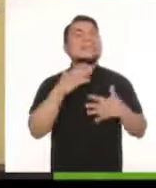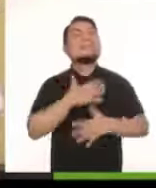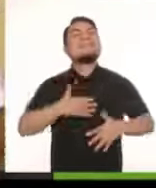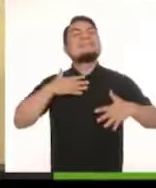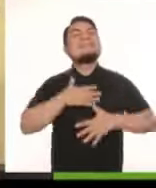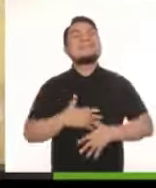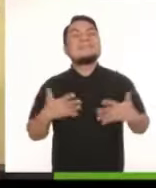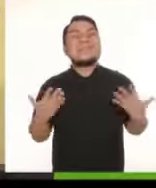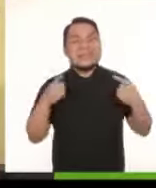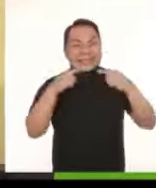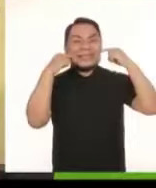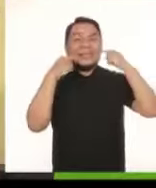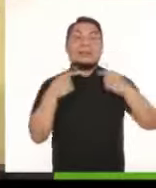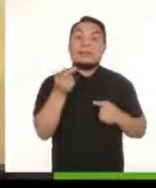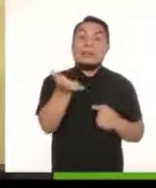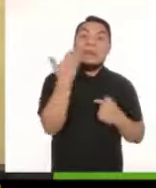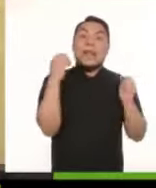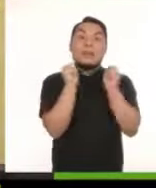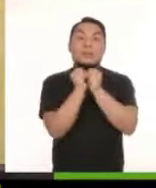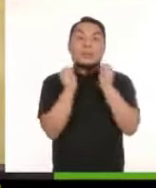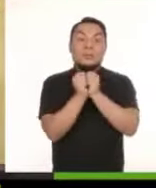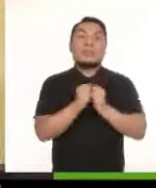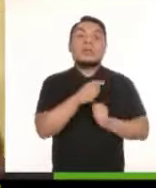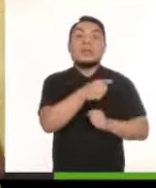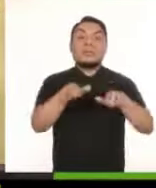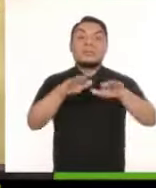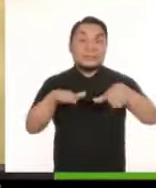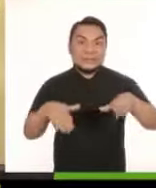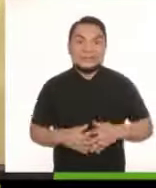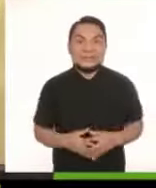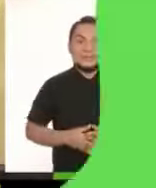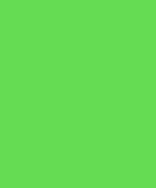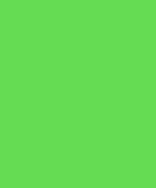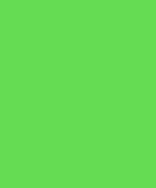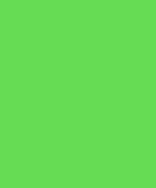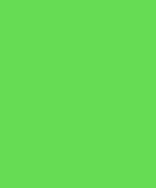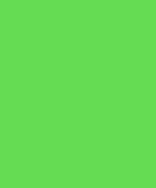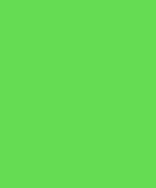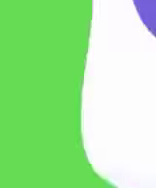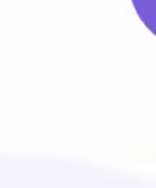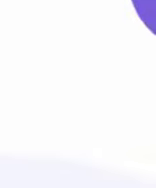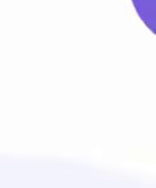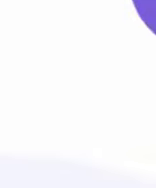¡Sí! ¡Qué divertido! ¿Nos acompañan, chicas y chicos?